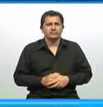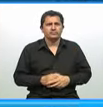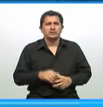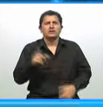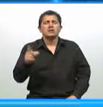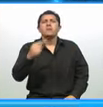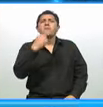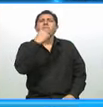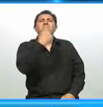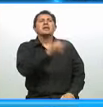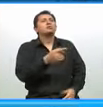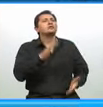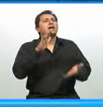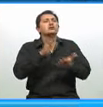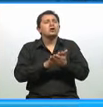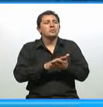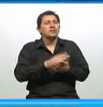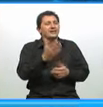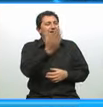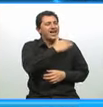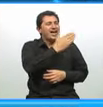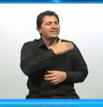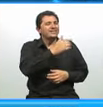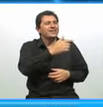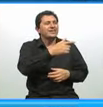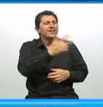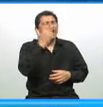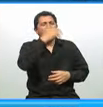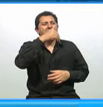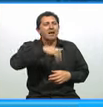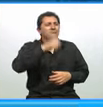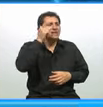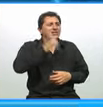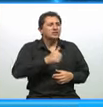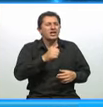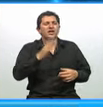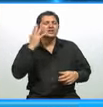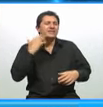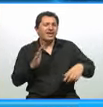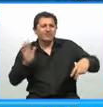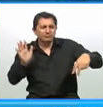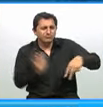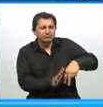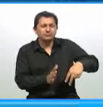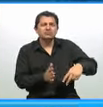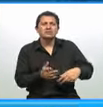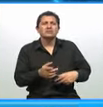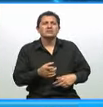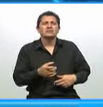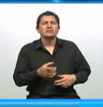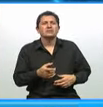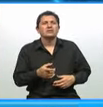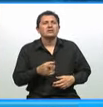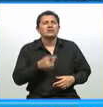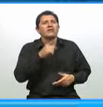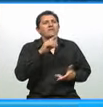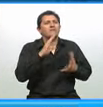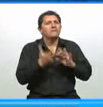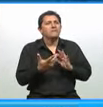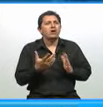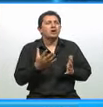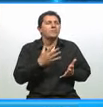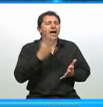preguntar inevitablemente por lo que pasó este fin de semana respecto de la lesión de Ham y el golpe de Tevez. A ver, de alguna manera,